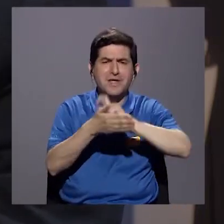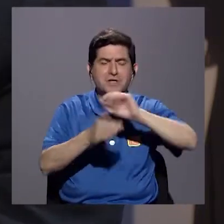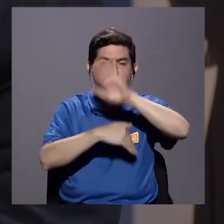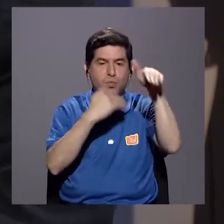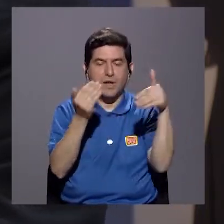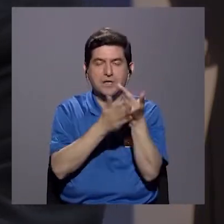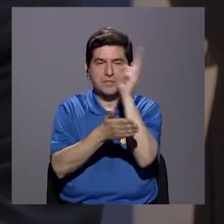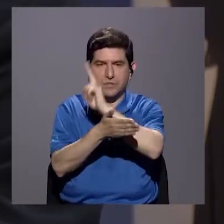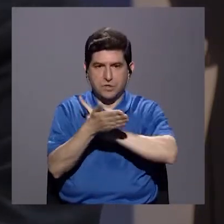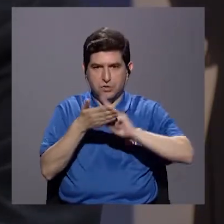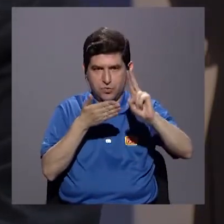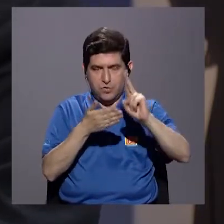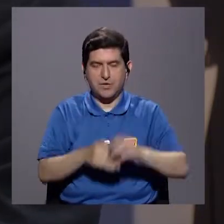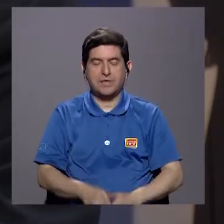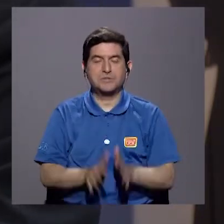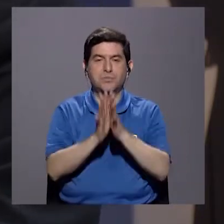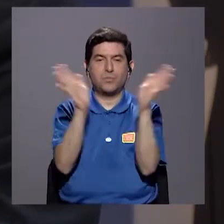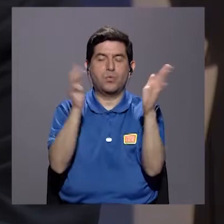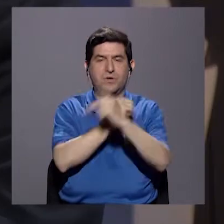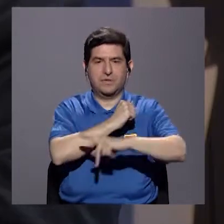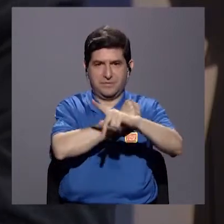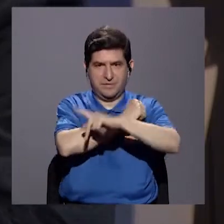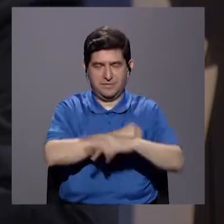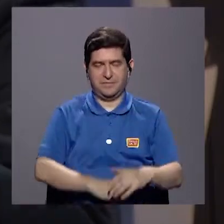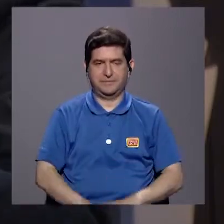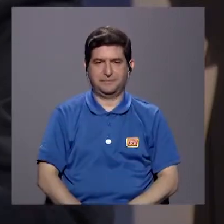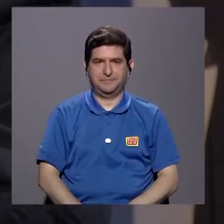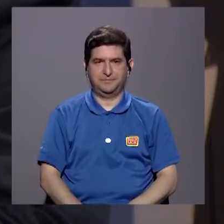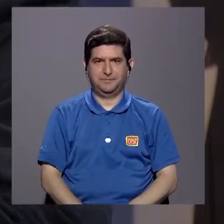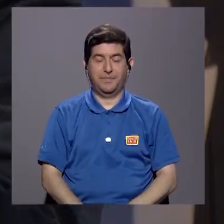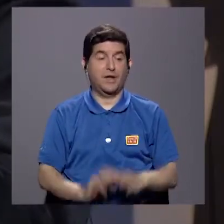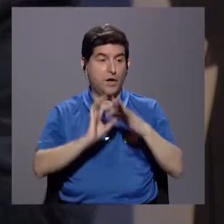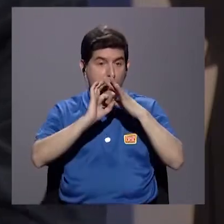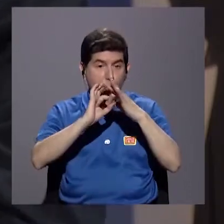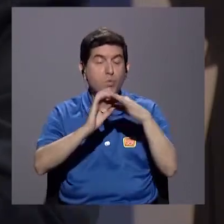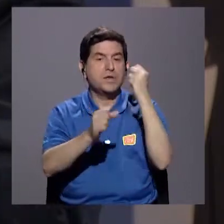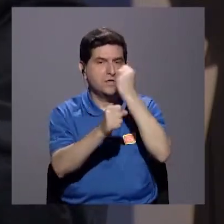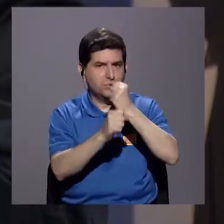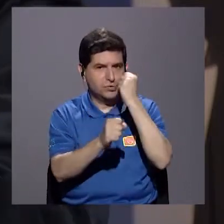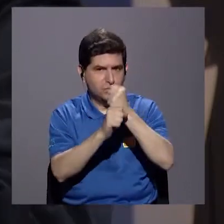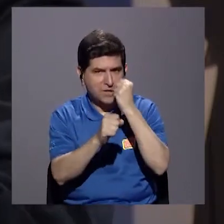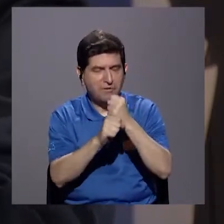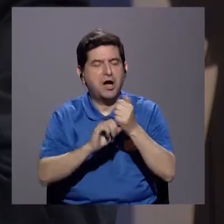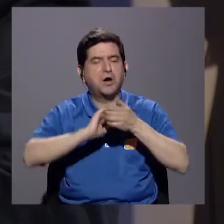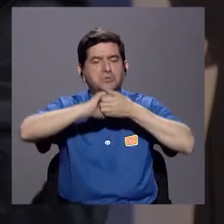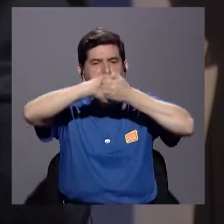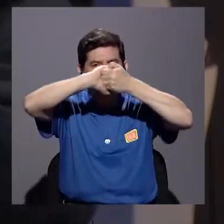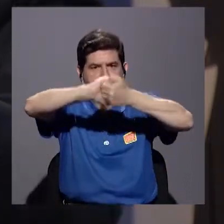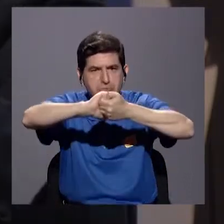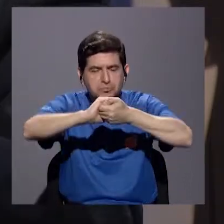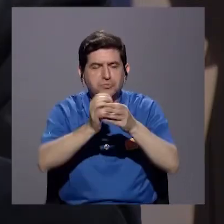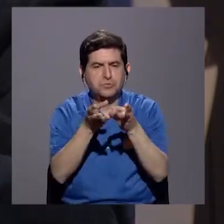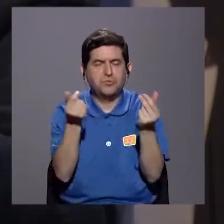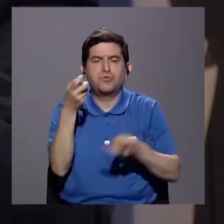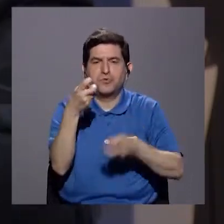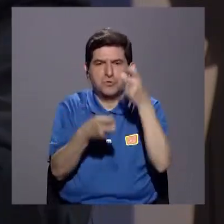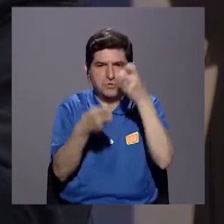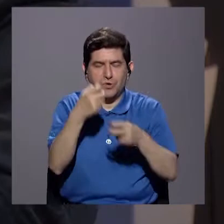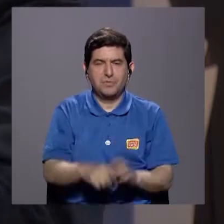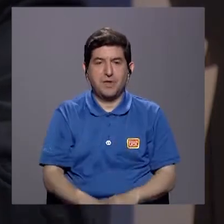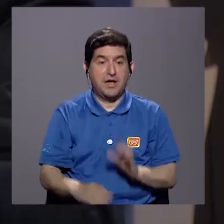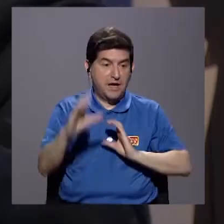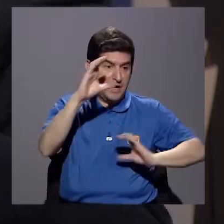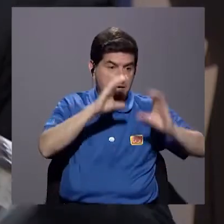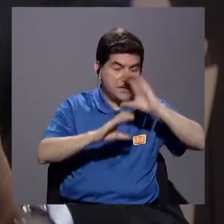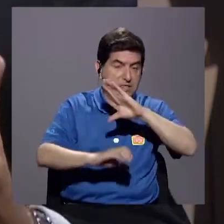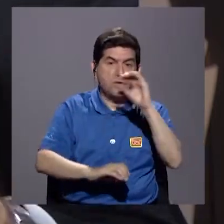de todas las universidades públicas, ¿verdad? Que es donde en conjunto hacemos trabajos o cooperamos para resolver problemas